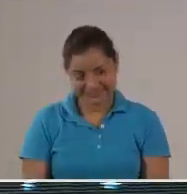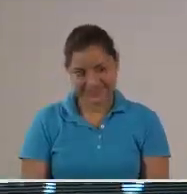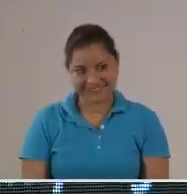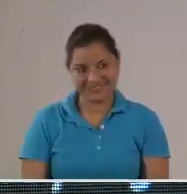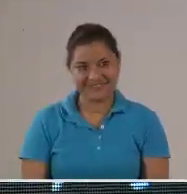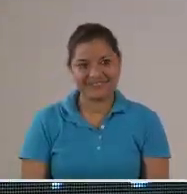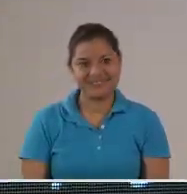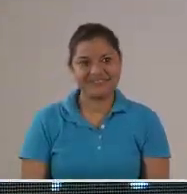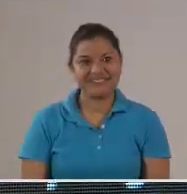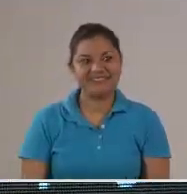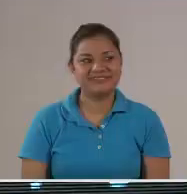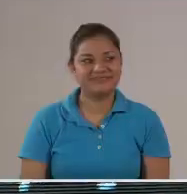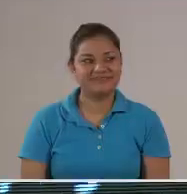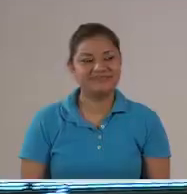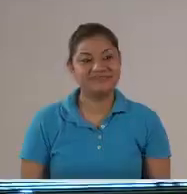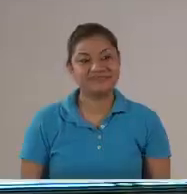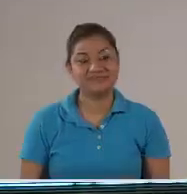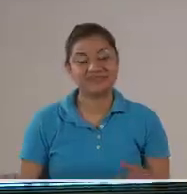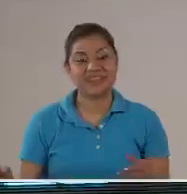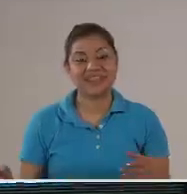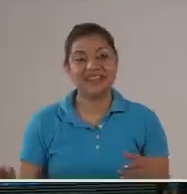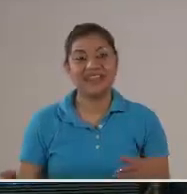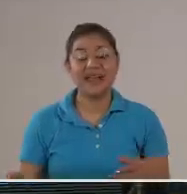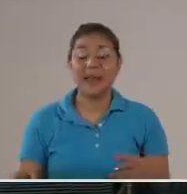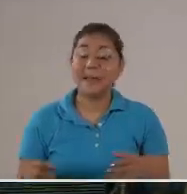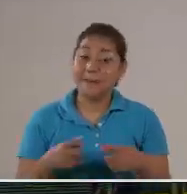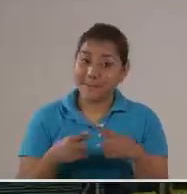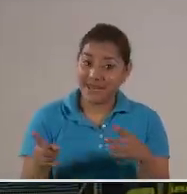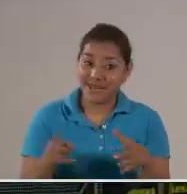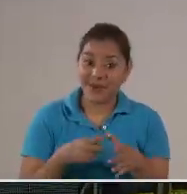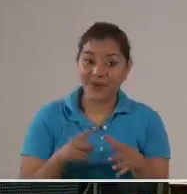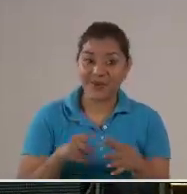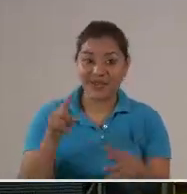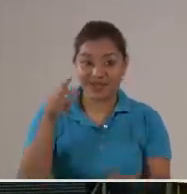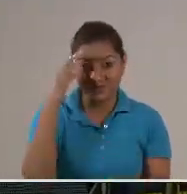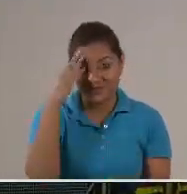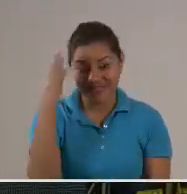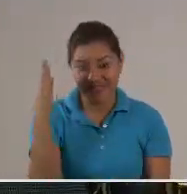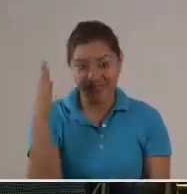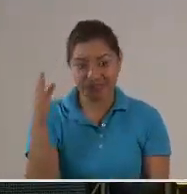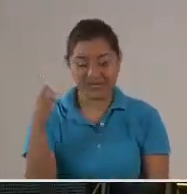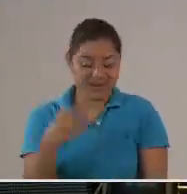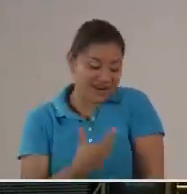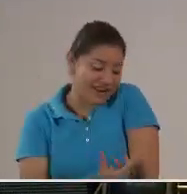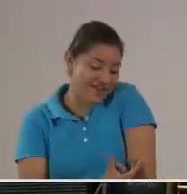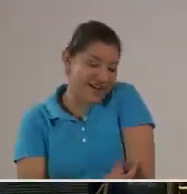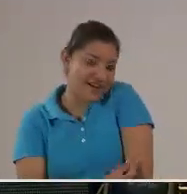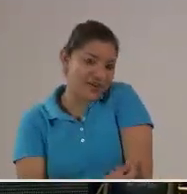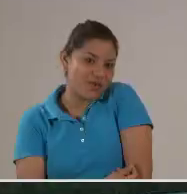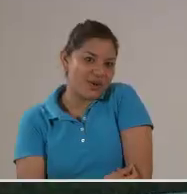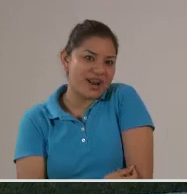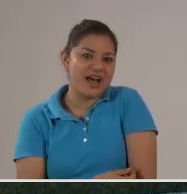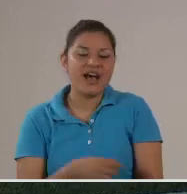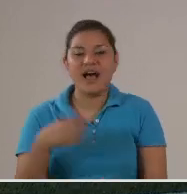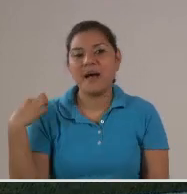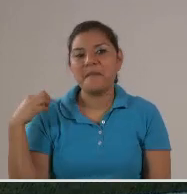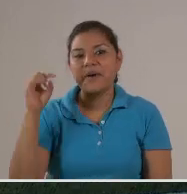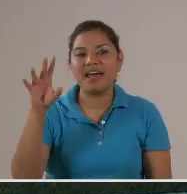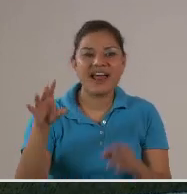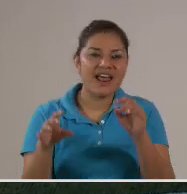va Pero cuando a usted le pusieron launa para el sarampión rubiola